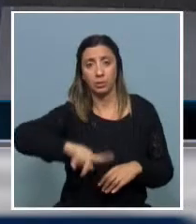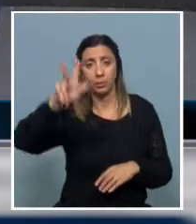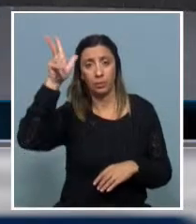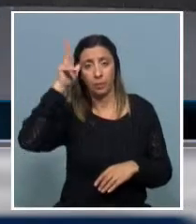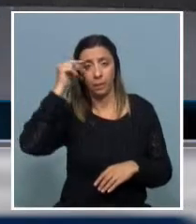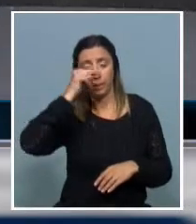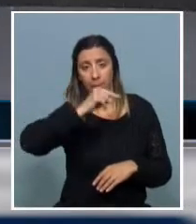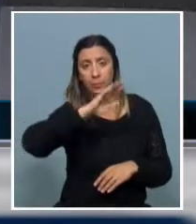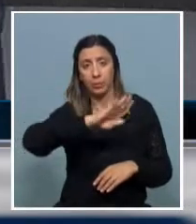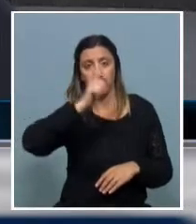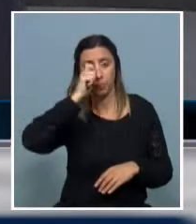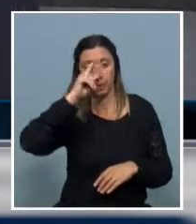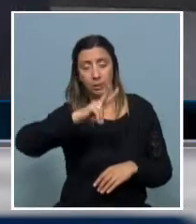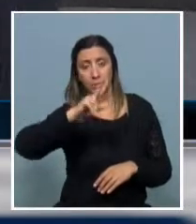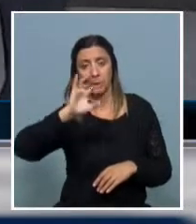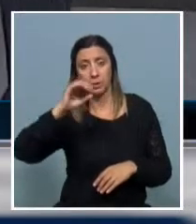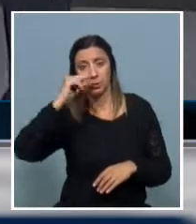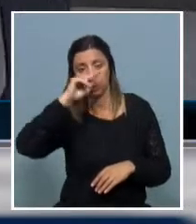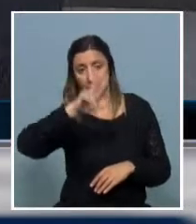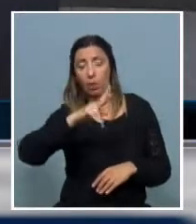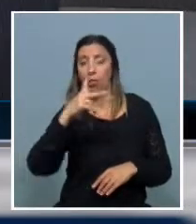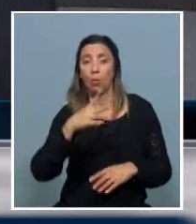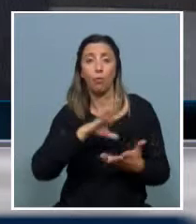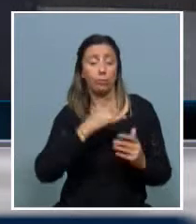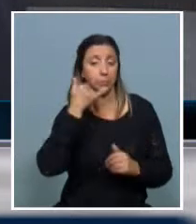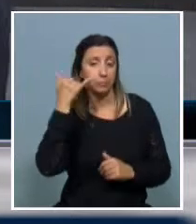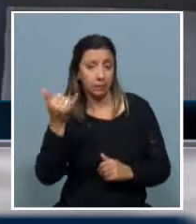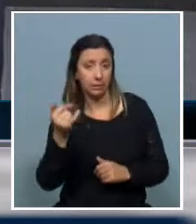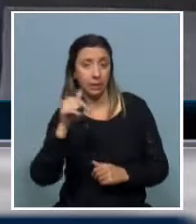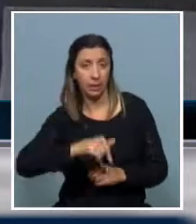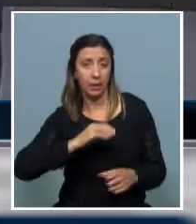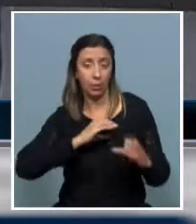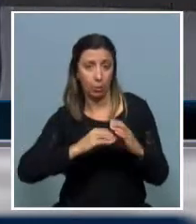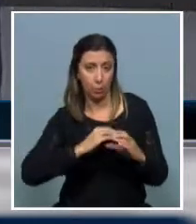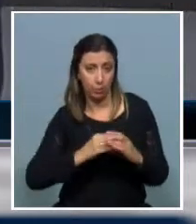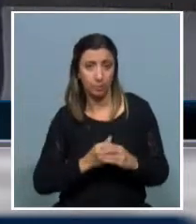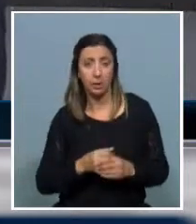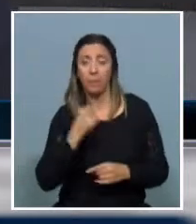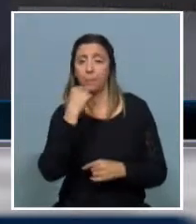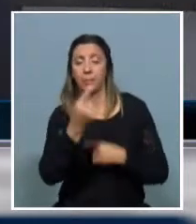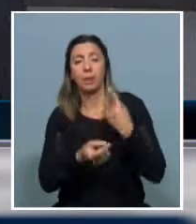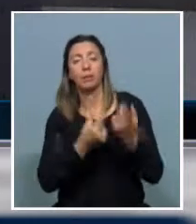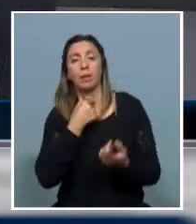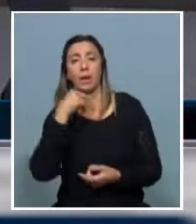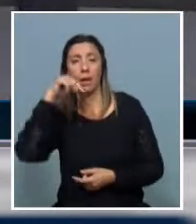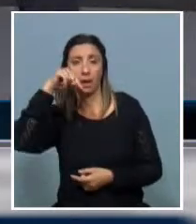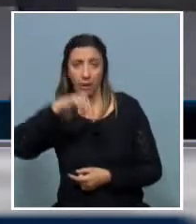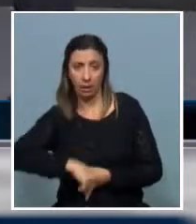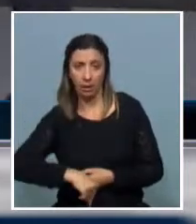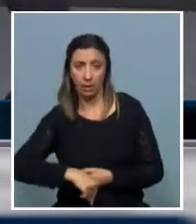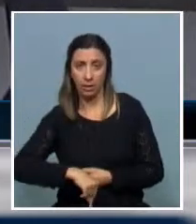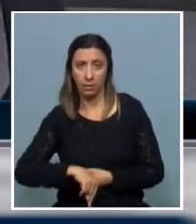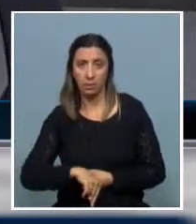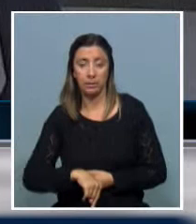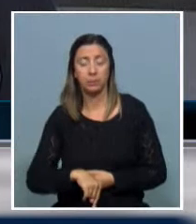444-24-187 y el 422-073. Son las dos líneas para que se comuniquen con nosotros para poder realizar las preguntas que quieran aquí a la interventora